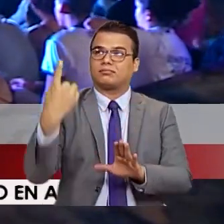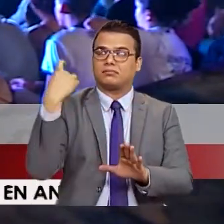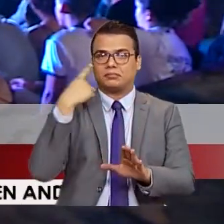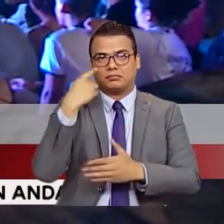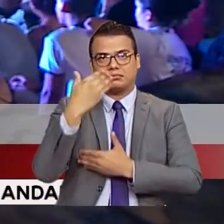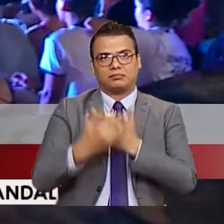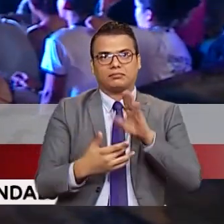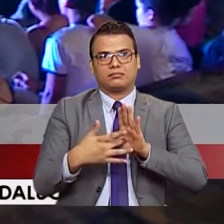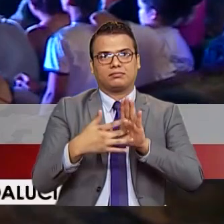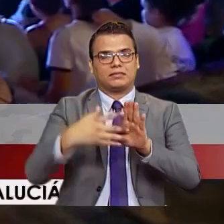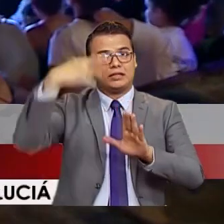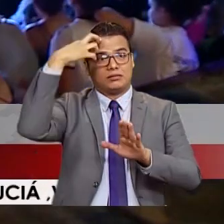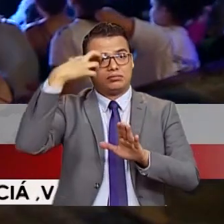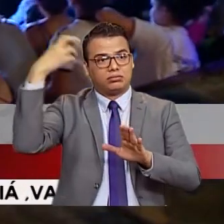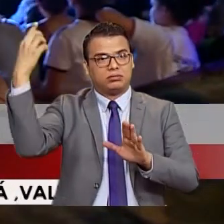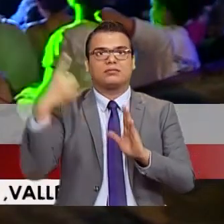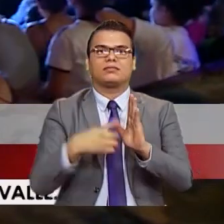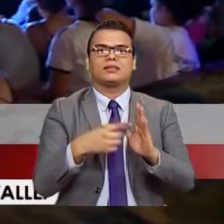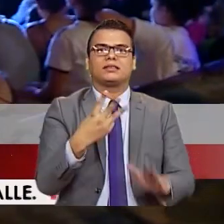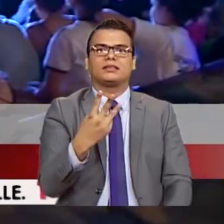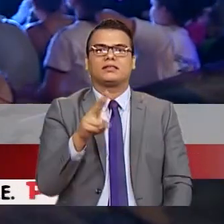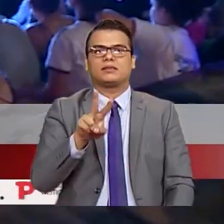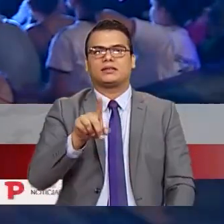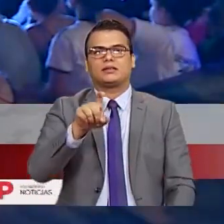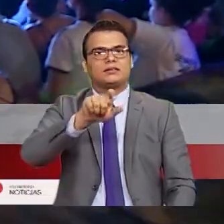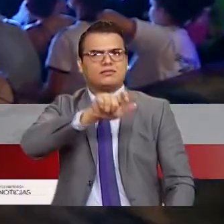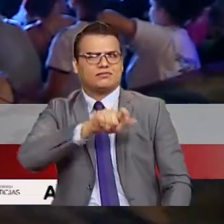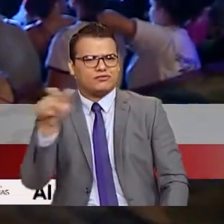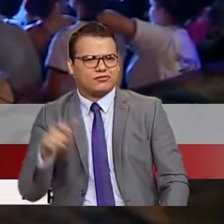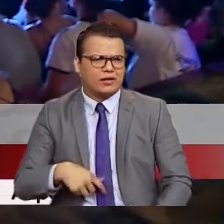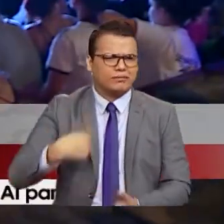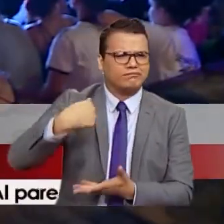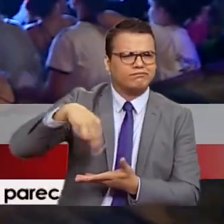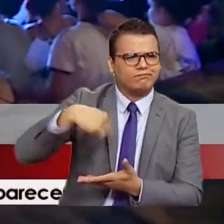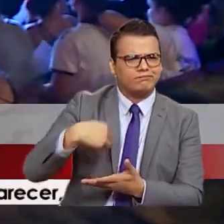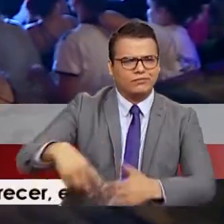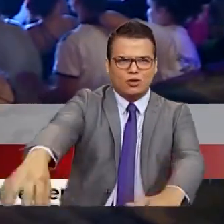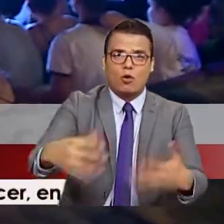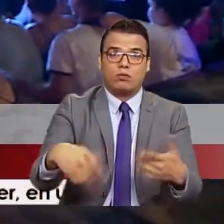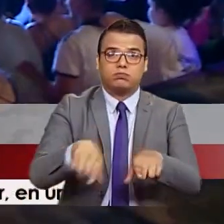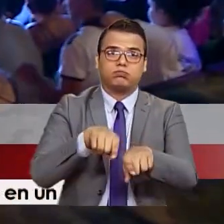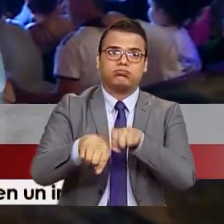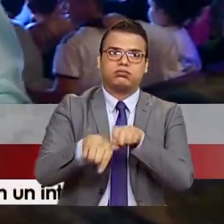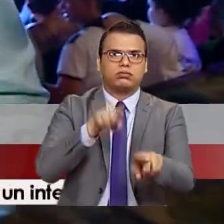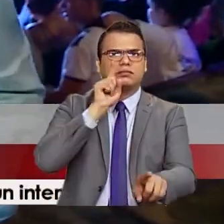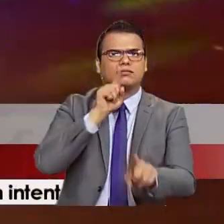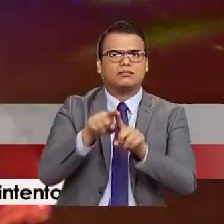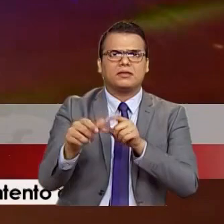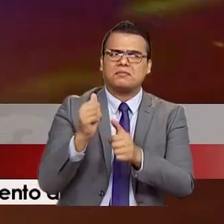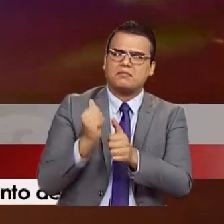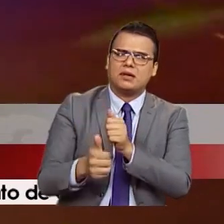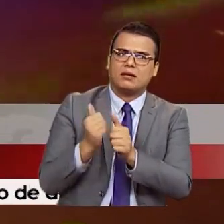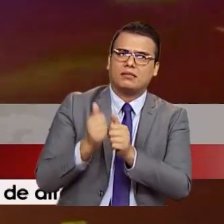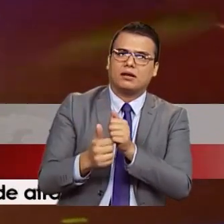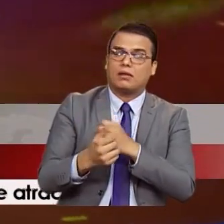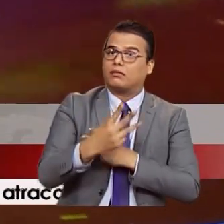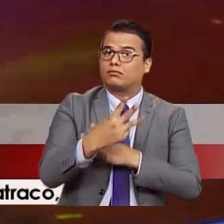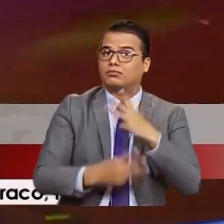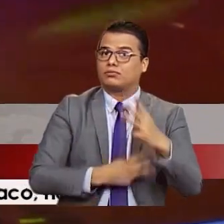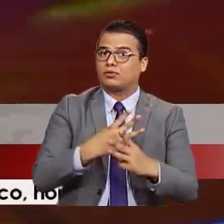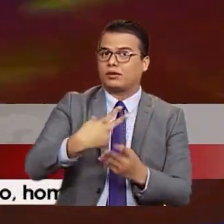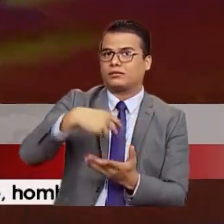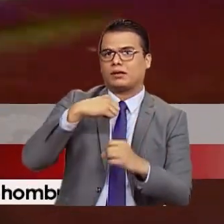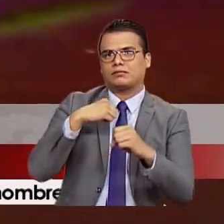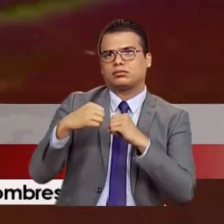profesionales 1.326 bailarines compiten por lograr grupos para llegar a la final del mundial de salsa que